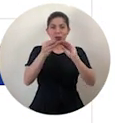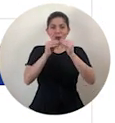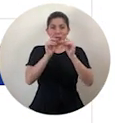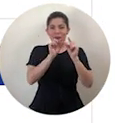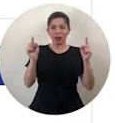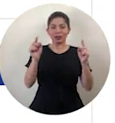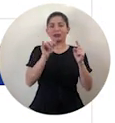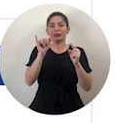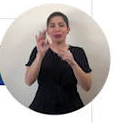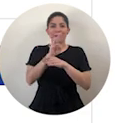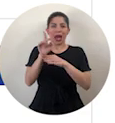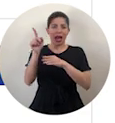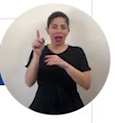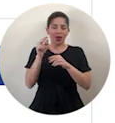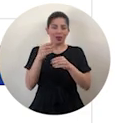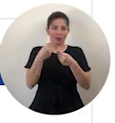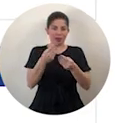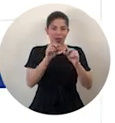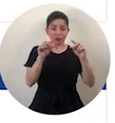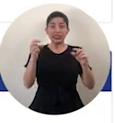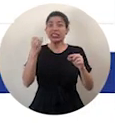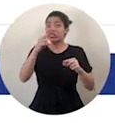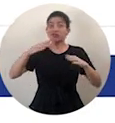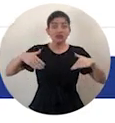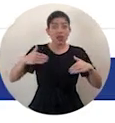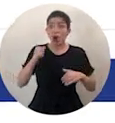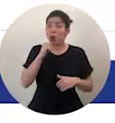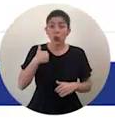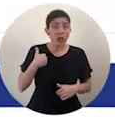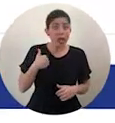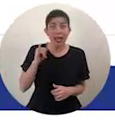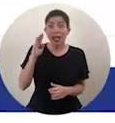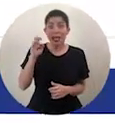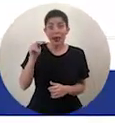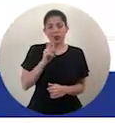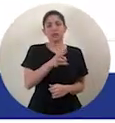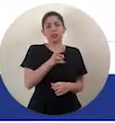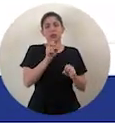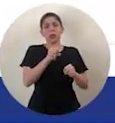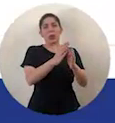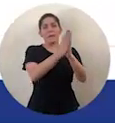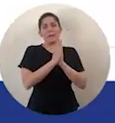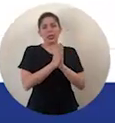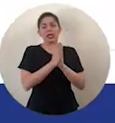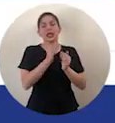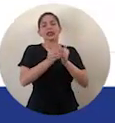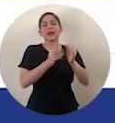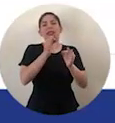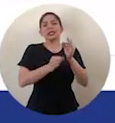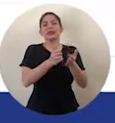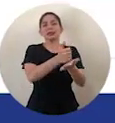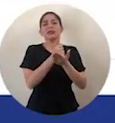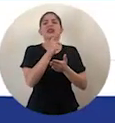Sistema Bancario Nacional. De no contar con cuenta IBAN, podrá gestionarla desde el mismo sitio a través del trámite simplificado